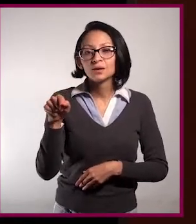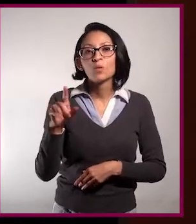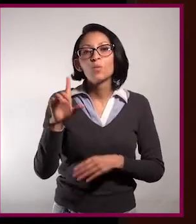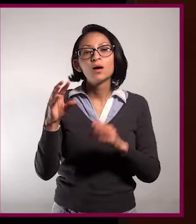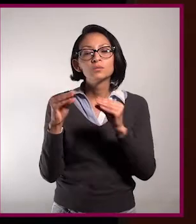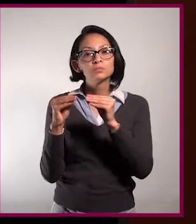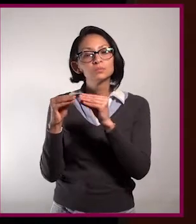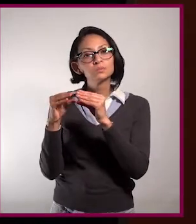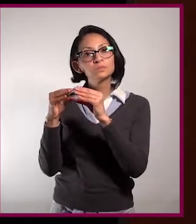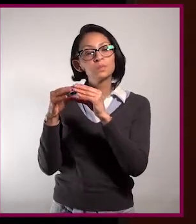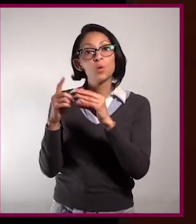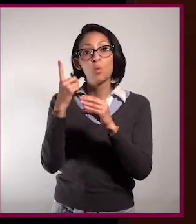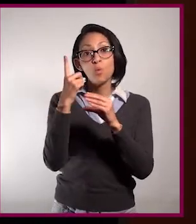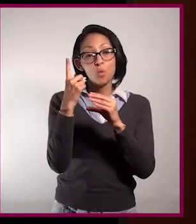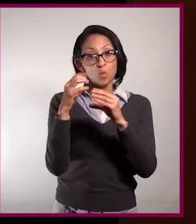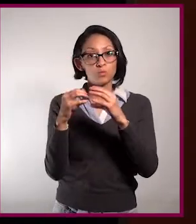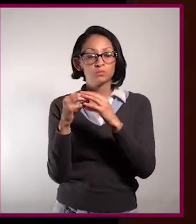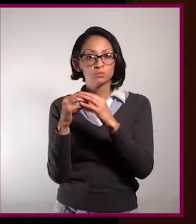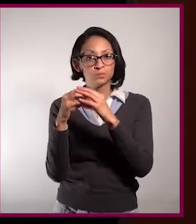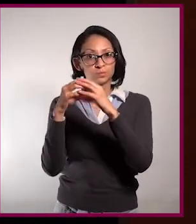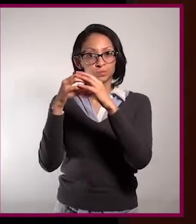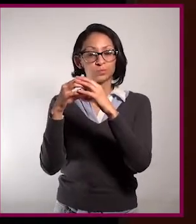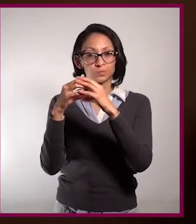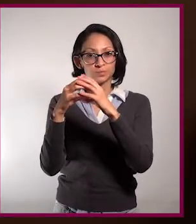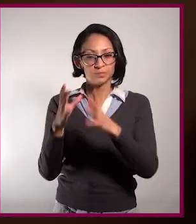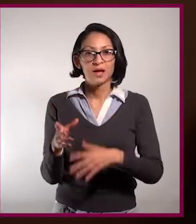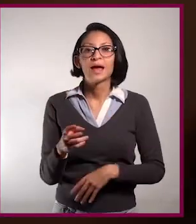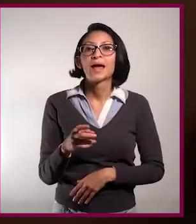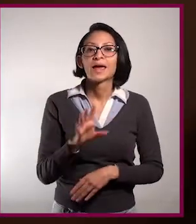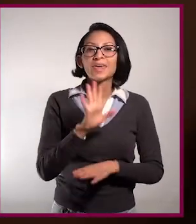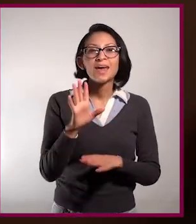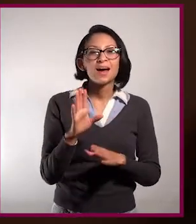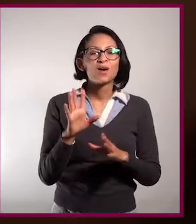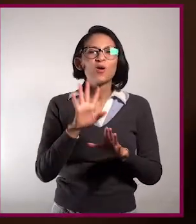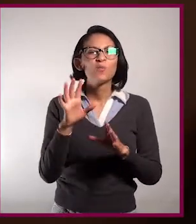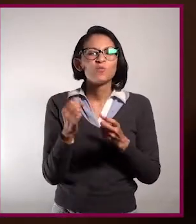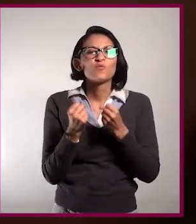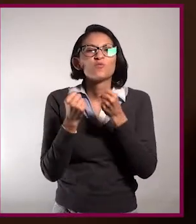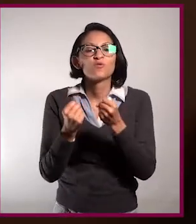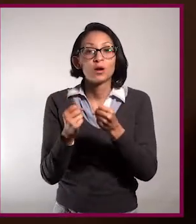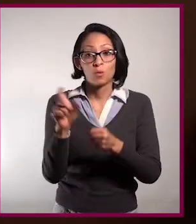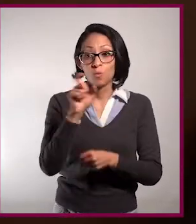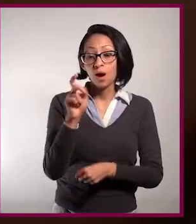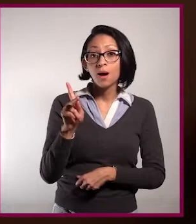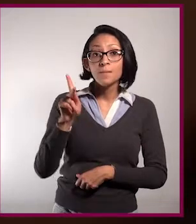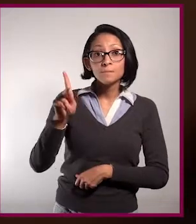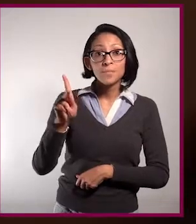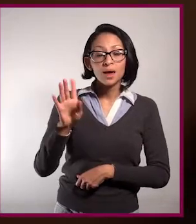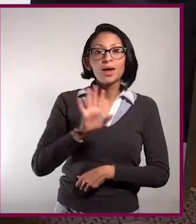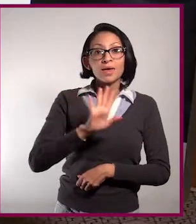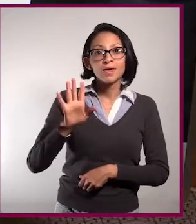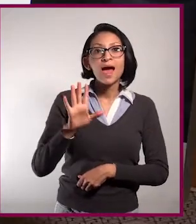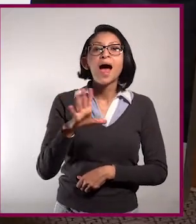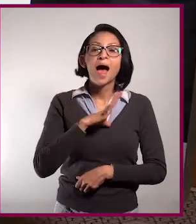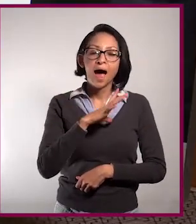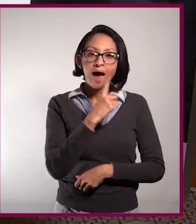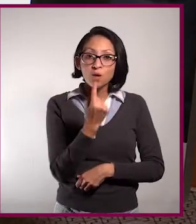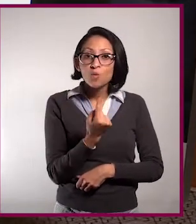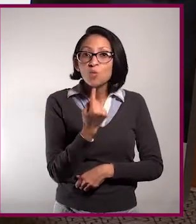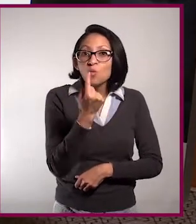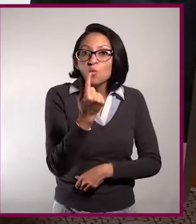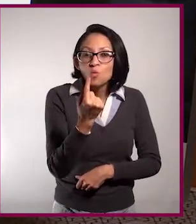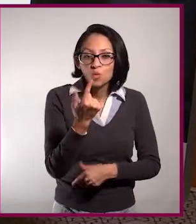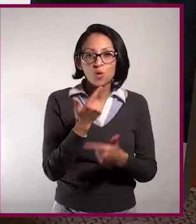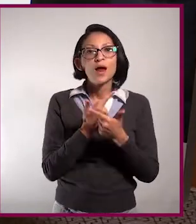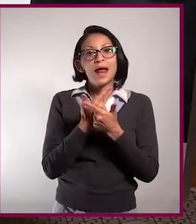cabo la maduración de un solo óvulo y este va a ser ovulado, ¿no? Entonces, normalmente en un ciclo menstrual normal hay ovulación de un